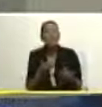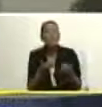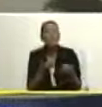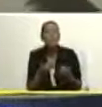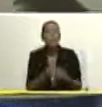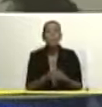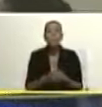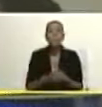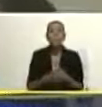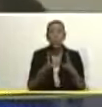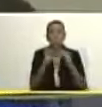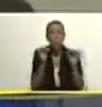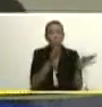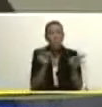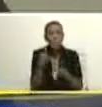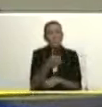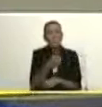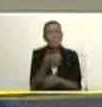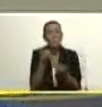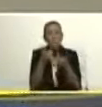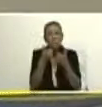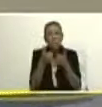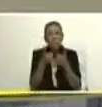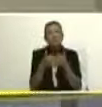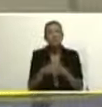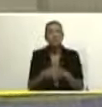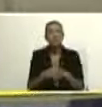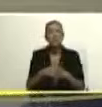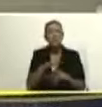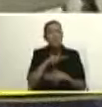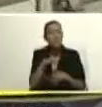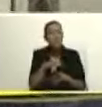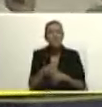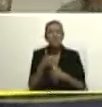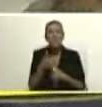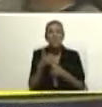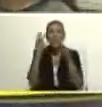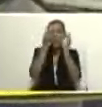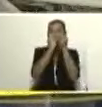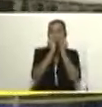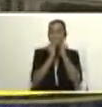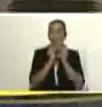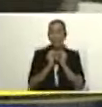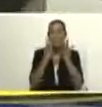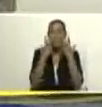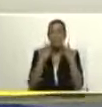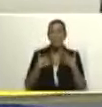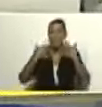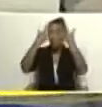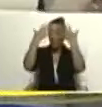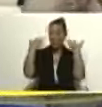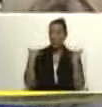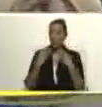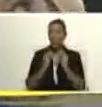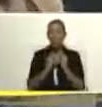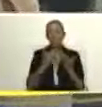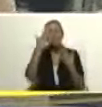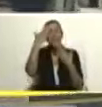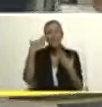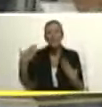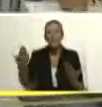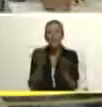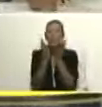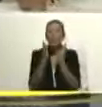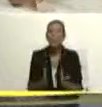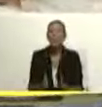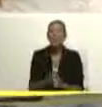¿Ah? ¿Todo fino? Felices, felices. Ah, te está arregladita, ¿vale? Bella. Ah, bueno, mi saludo. ¿Qué